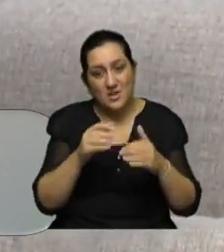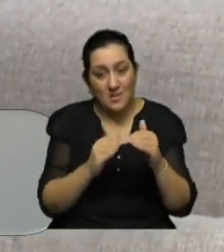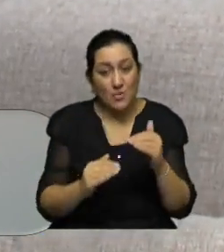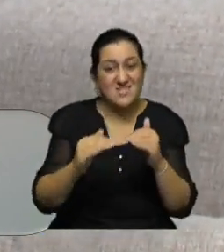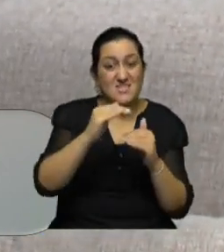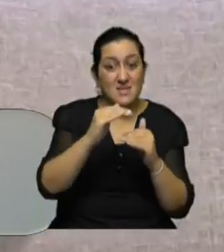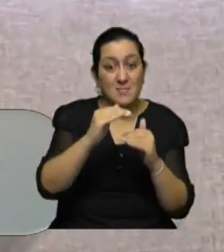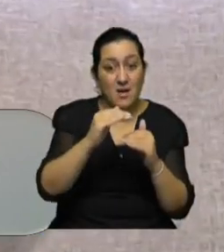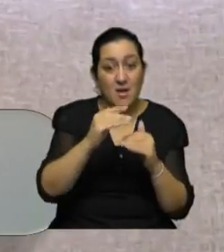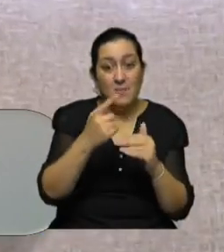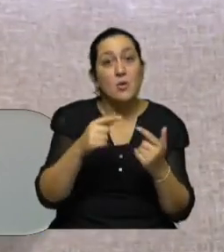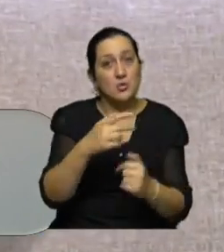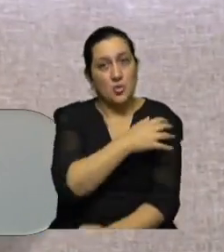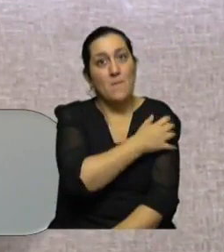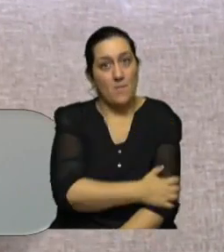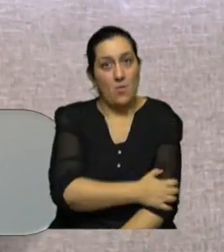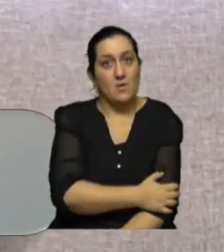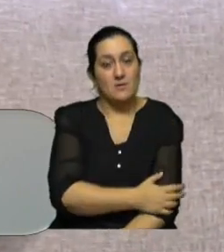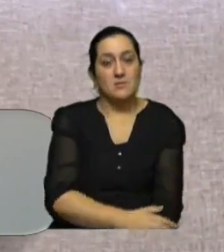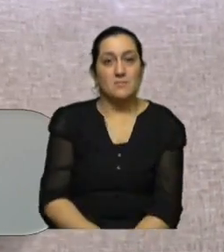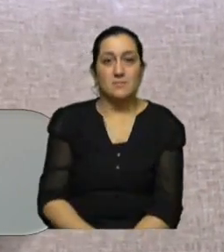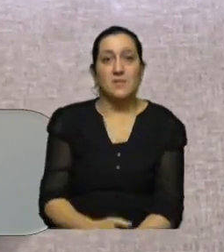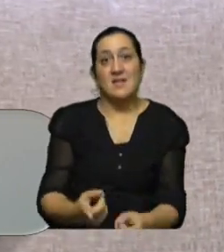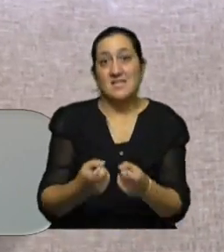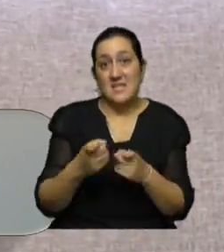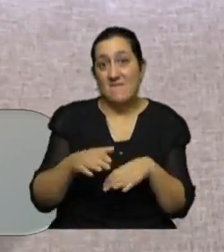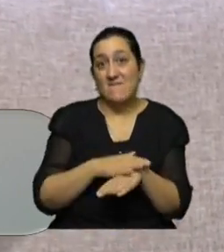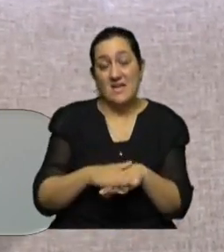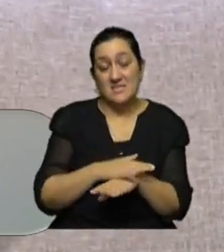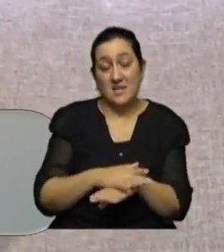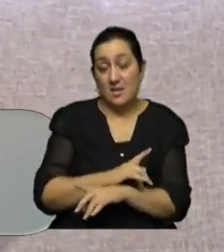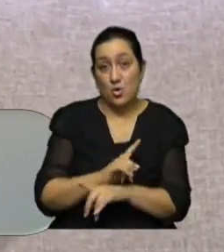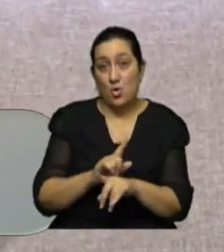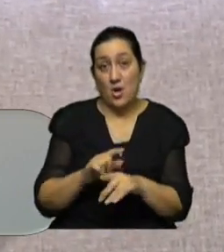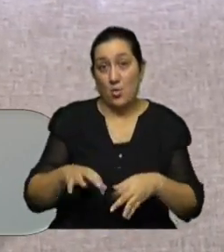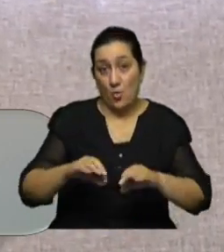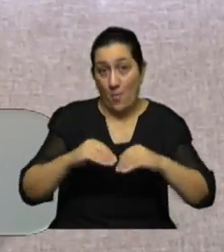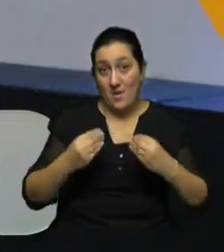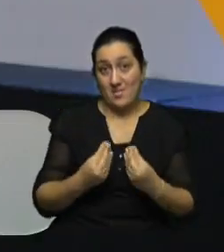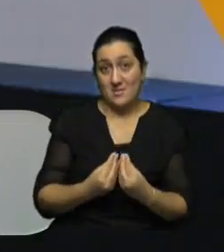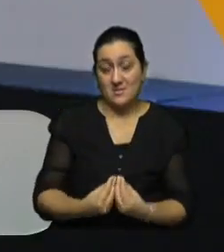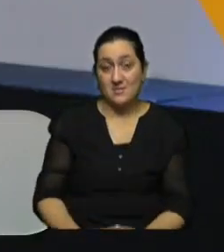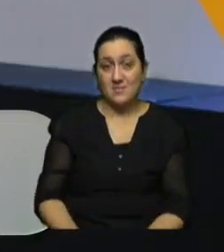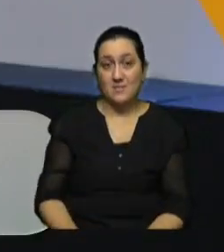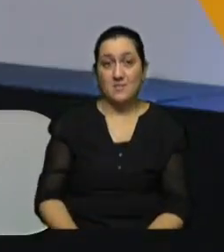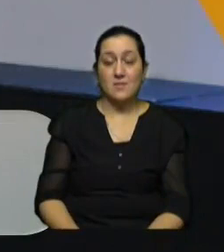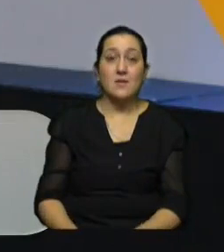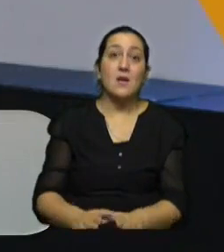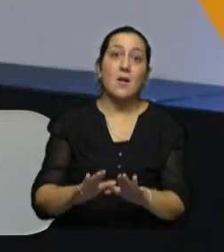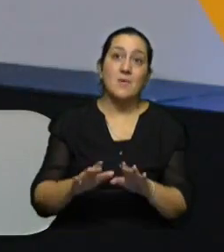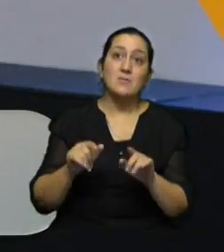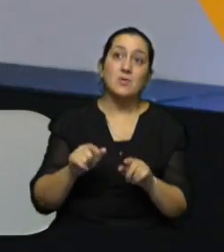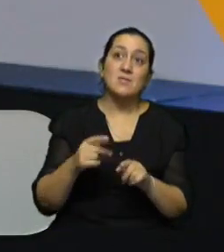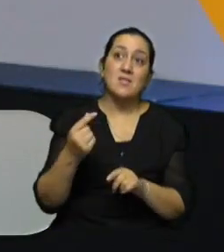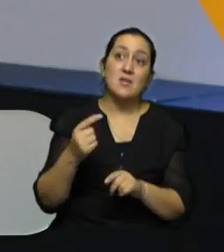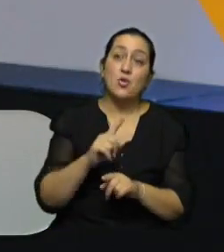umbral monetario, bueno, tienen una serie de necesidades básicas insatisfechas, quizás porque ese umbral de dinero